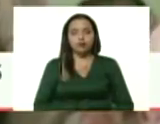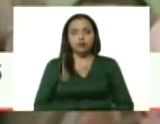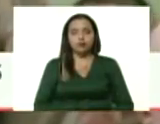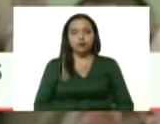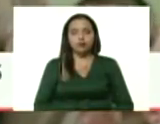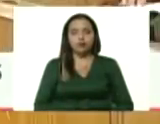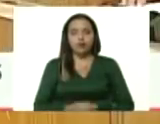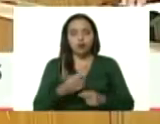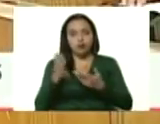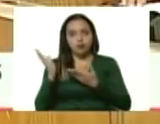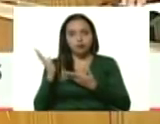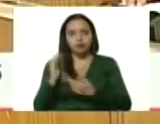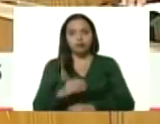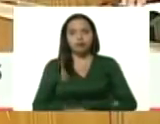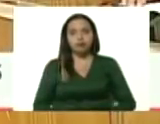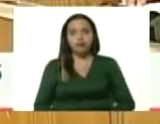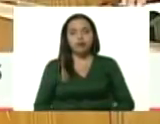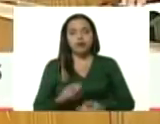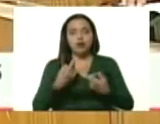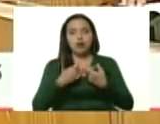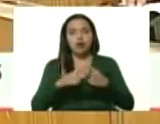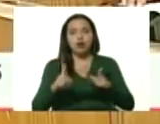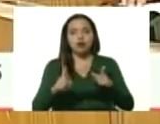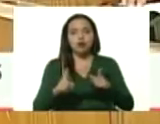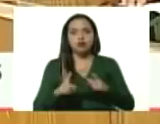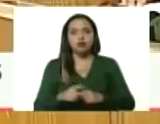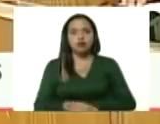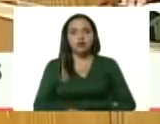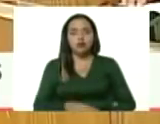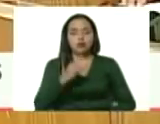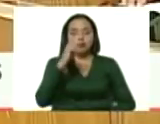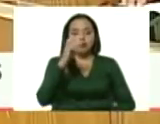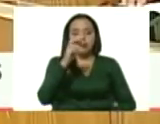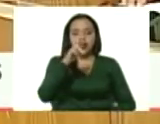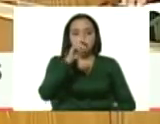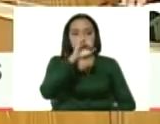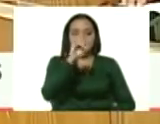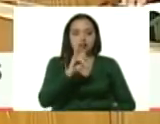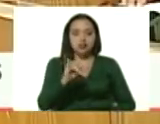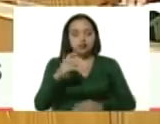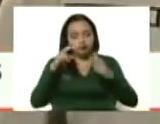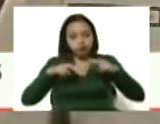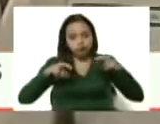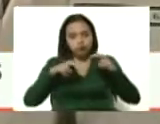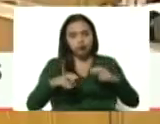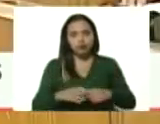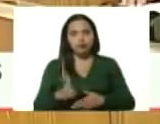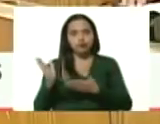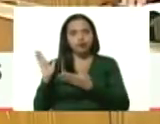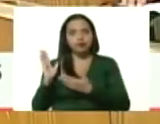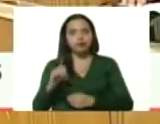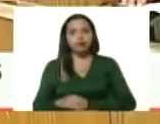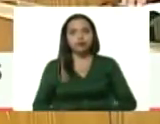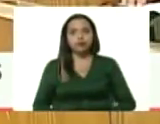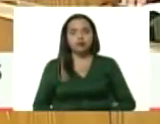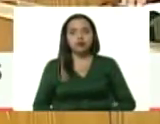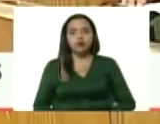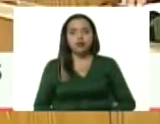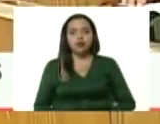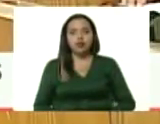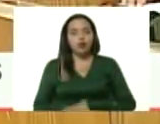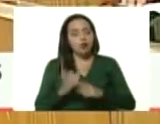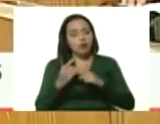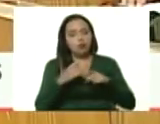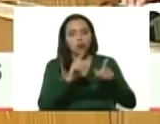El general Pérez Mediomundo, inspector. El general de división Pulido Roja, director de